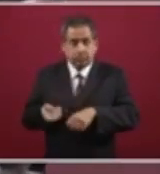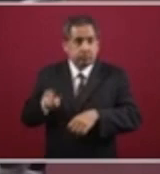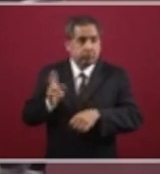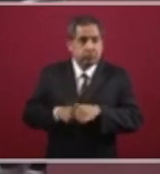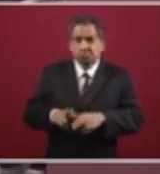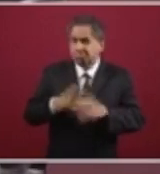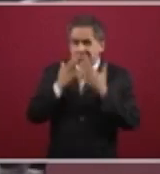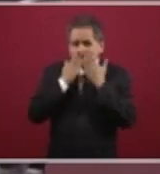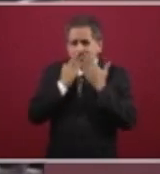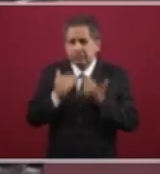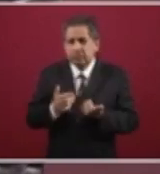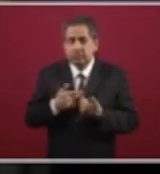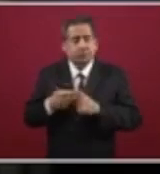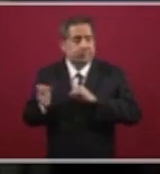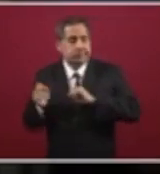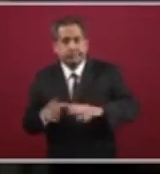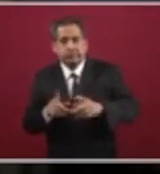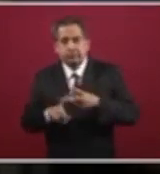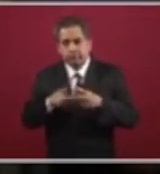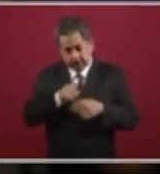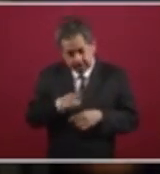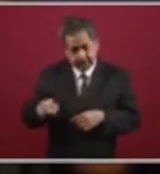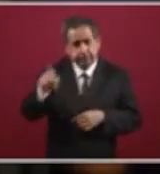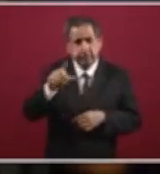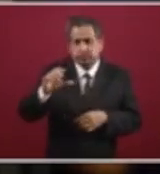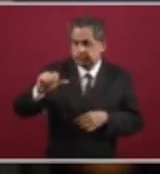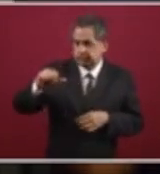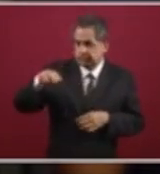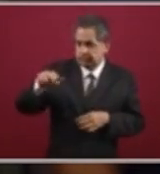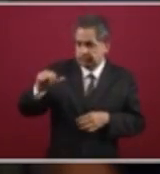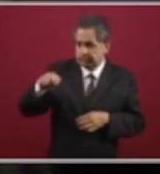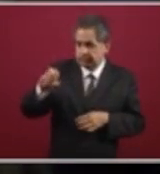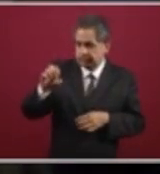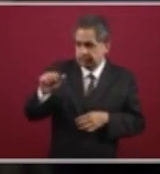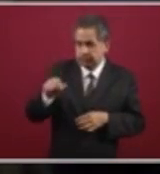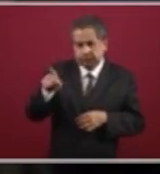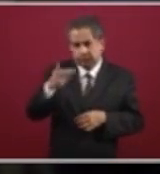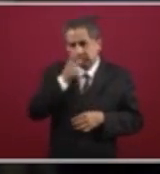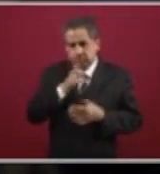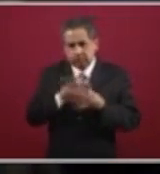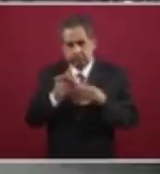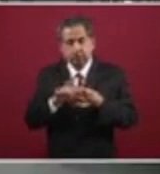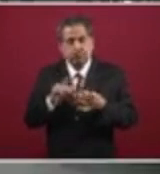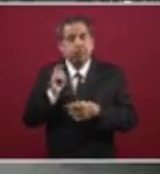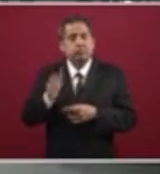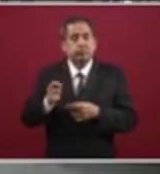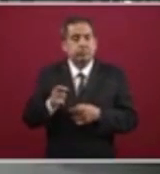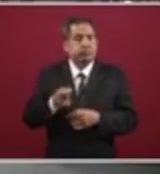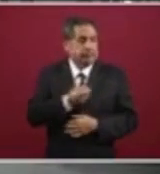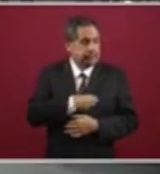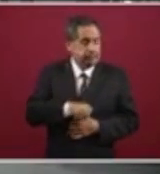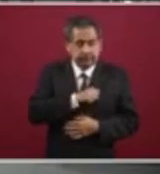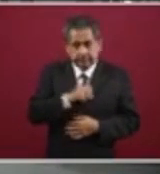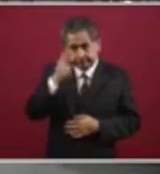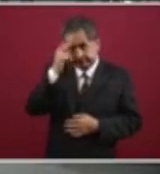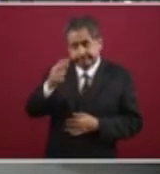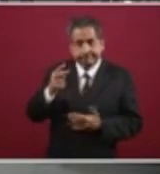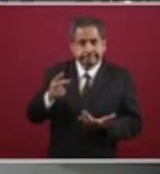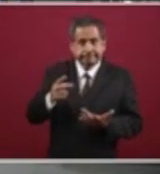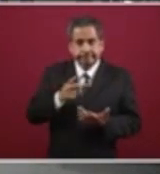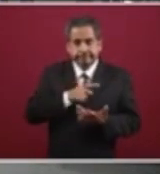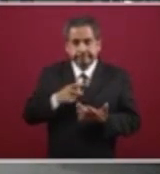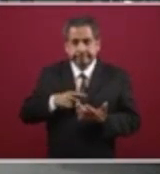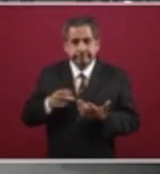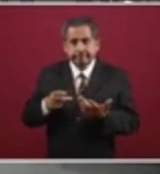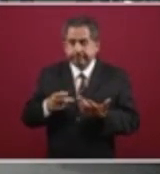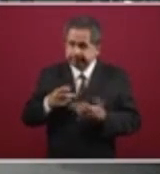abandonados, y que se dio una vuelta por Cananea, donde usted dice que el sistema de salud en México está por